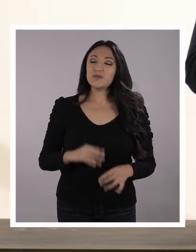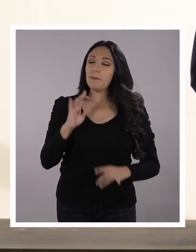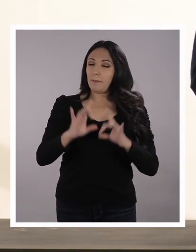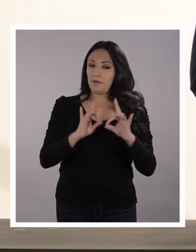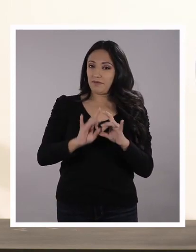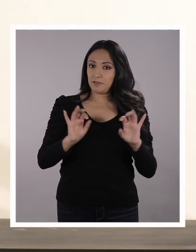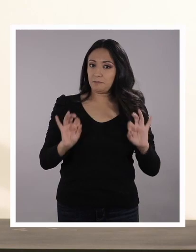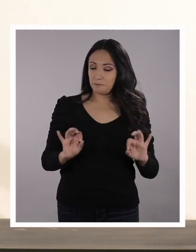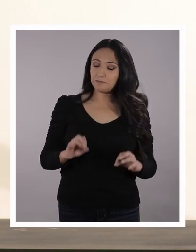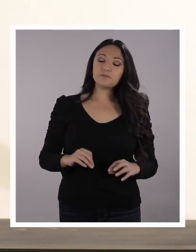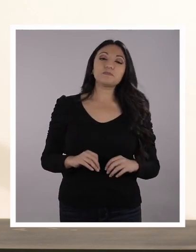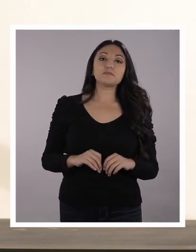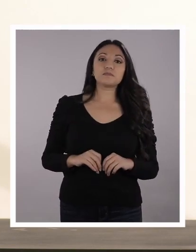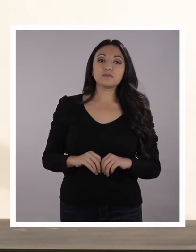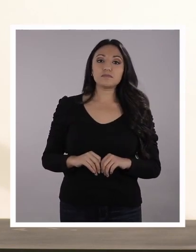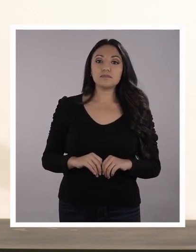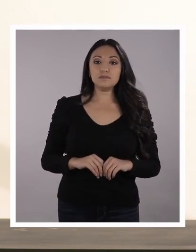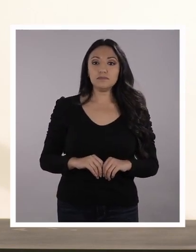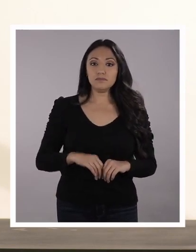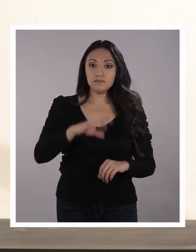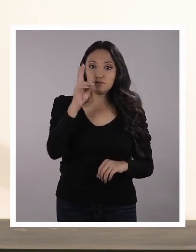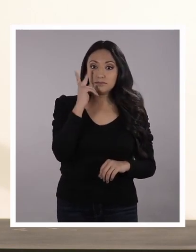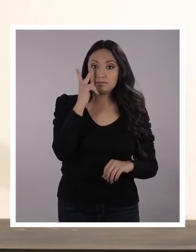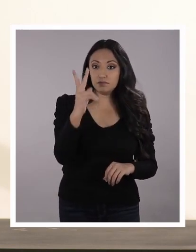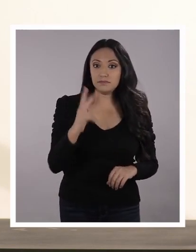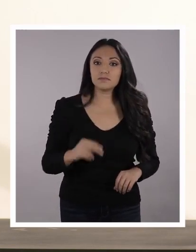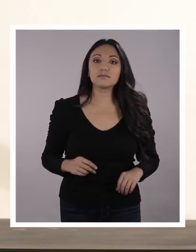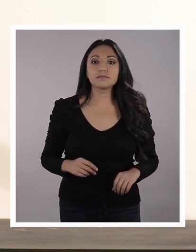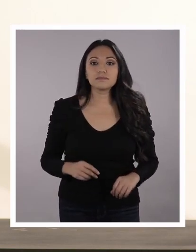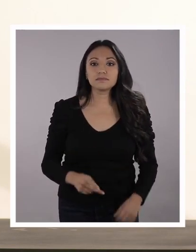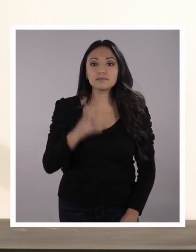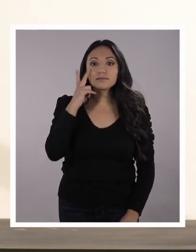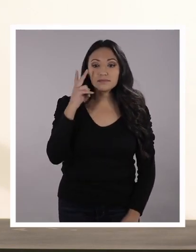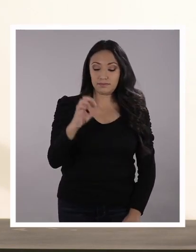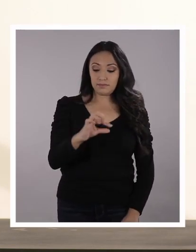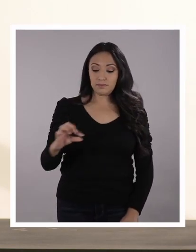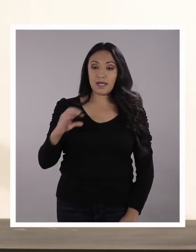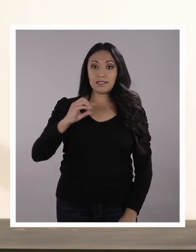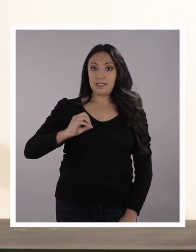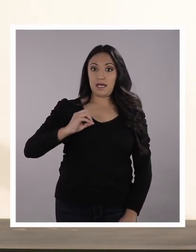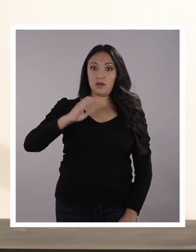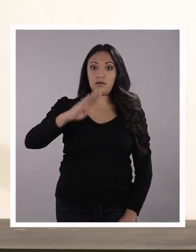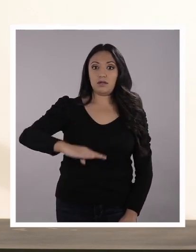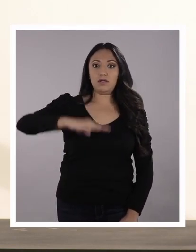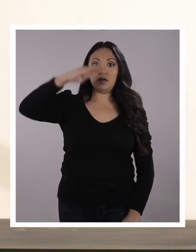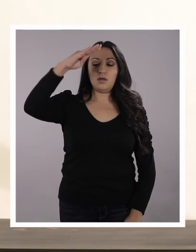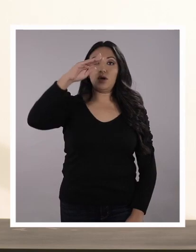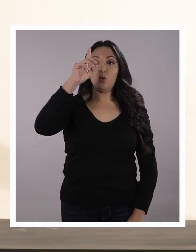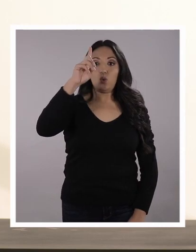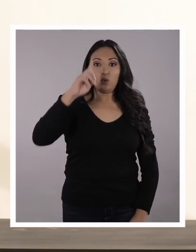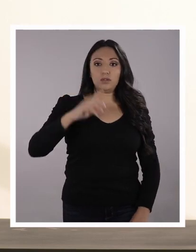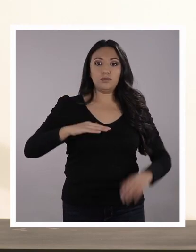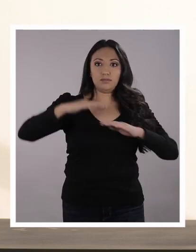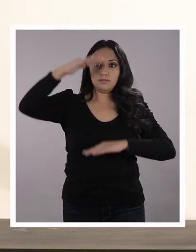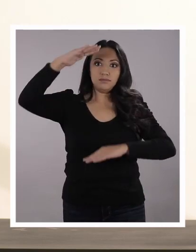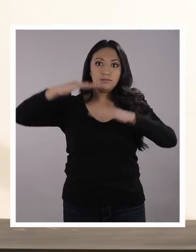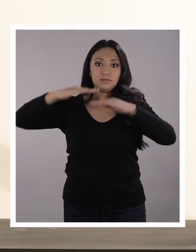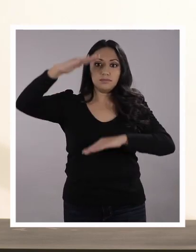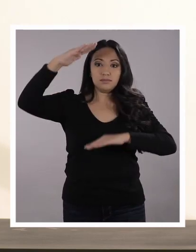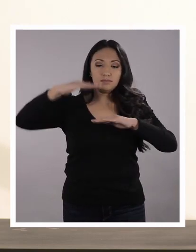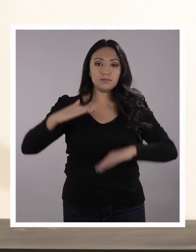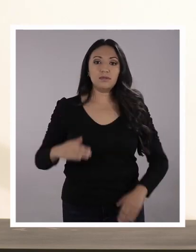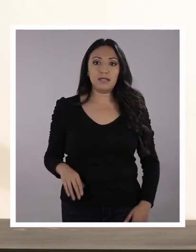Perfecto. Ya. Ahora, Santi. No sé si podemos mostrar a los chicos. Miren, cero y un kilo. Entre el cero y el un